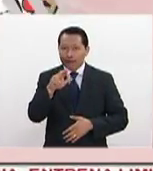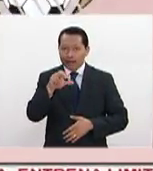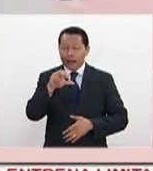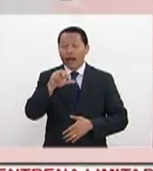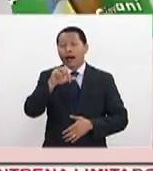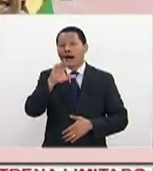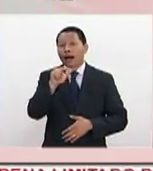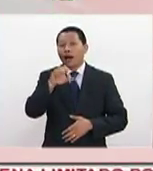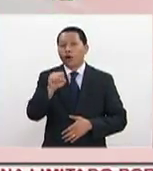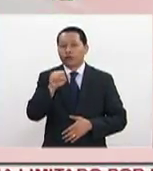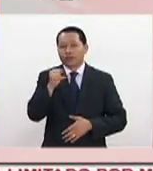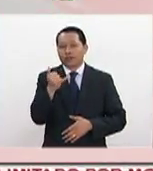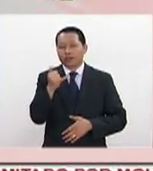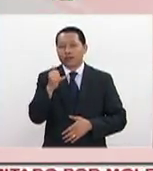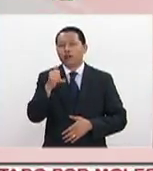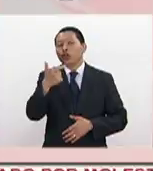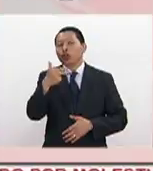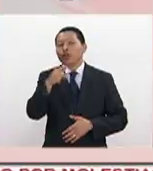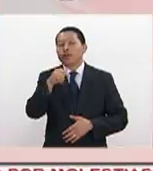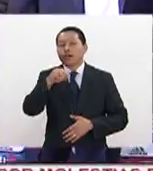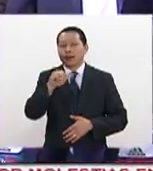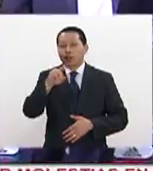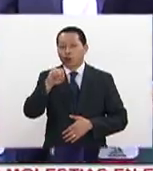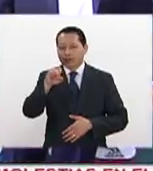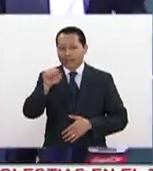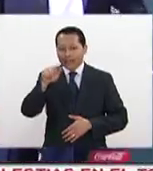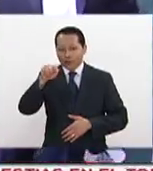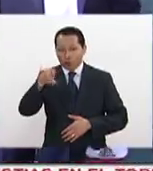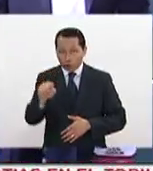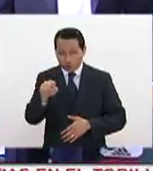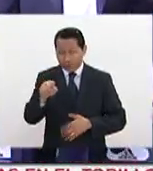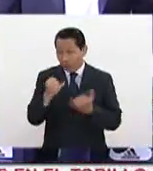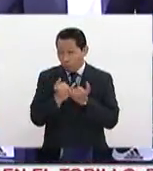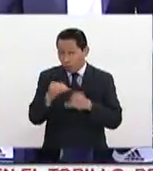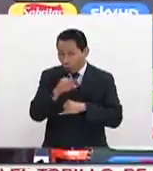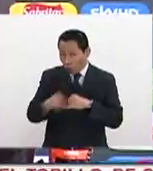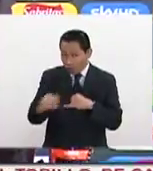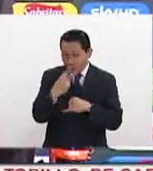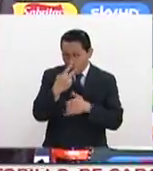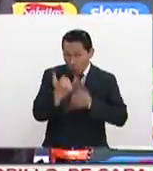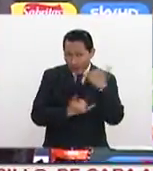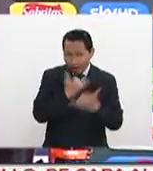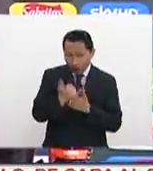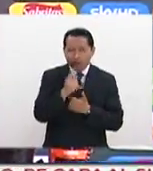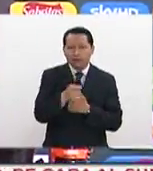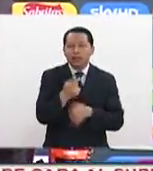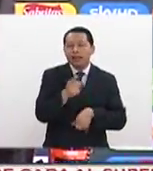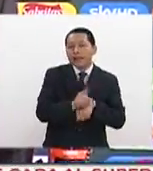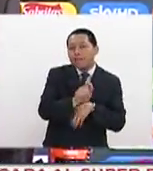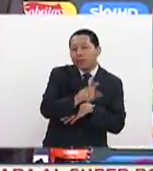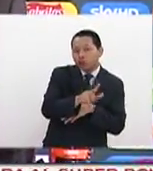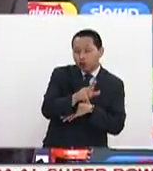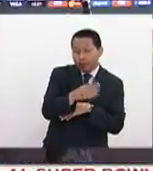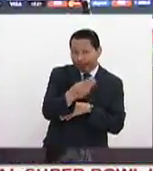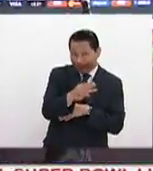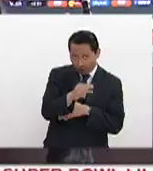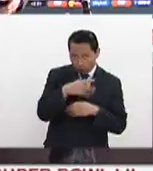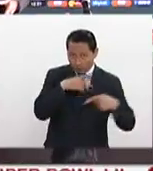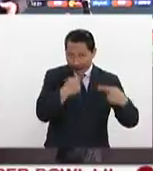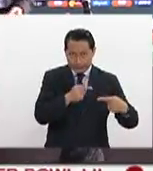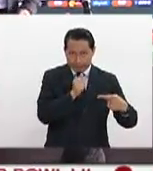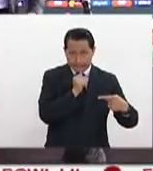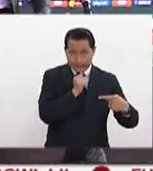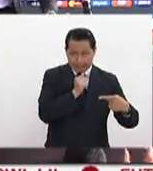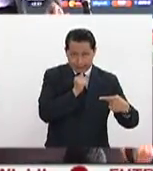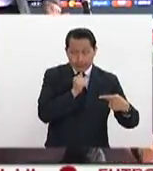Aquino, Carlos Vela, Jürgen Damm y Giovanni Dos Santos. Los últimos partidos del combinado mexicano serán el 28 de mayo con rival aún por